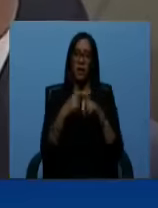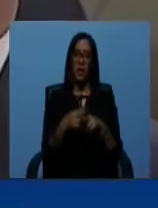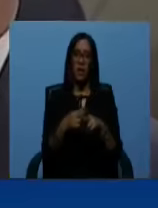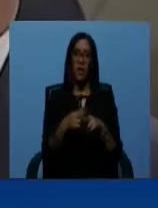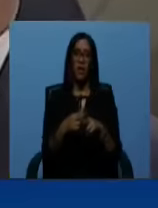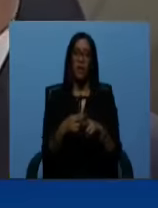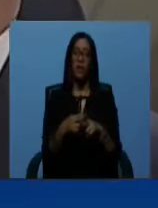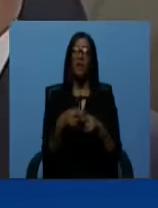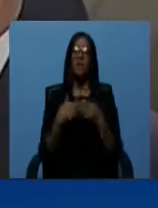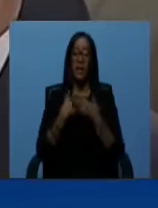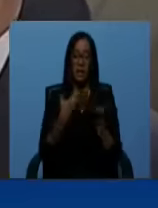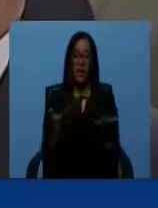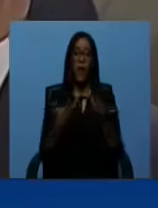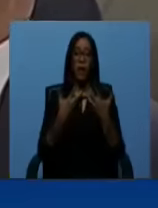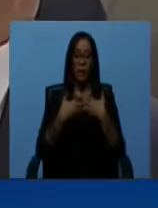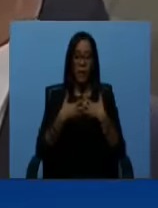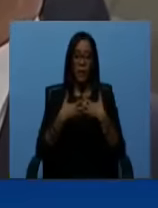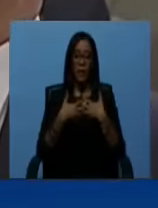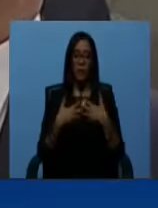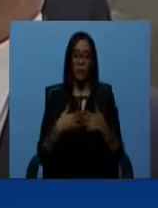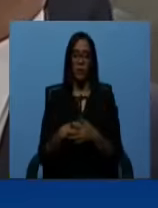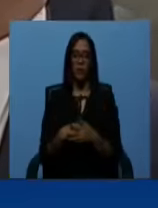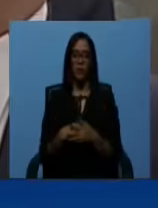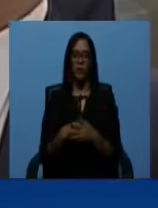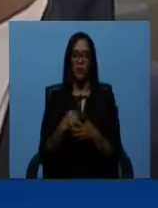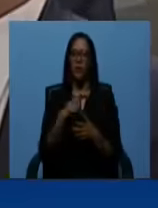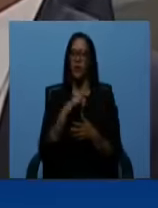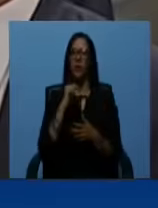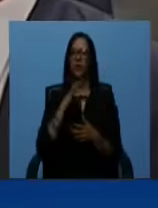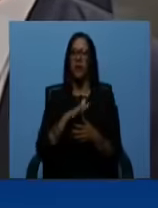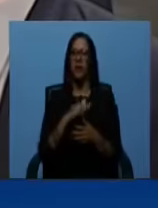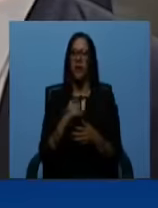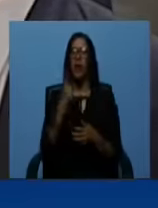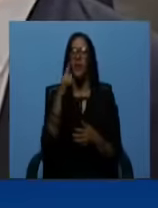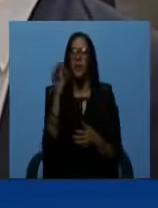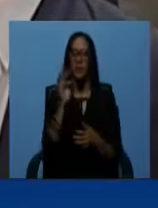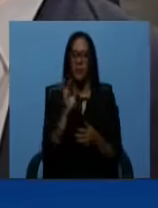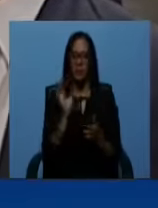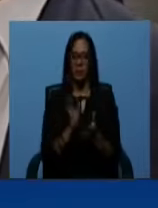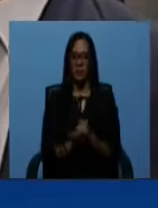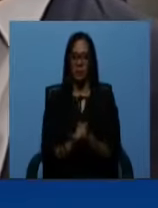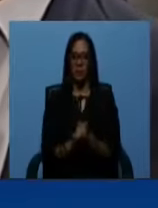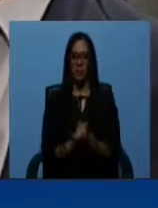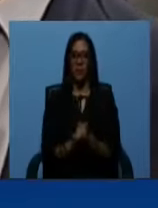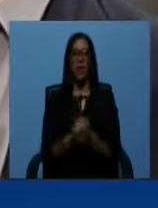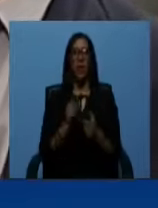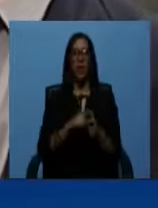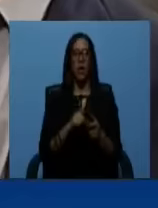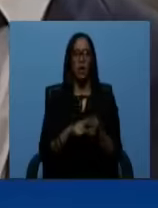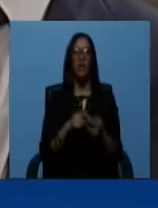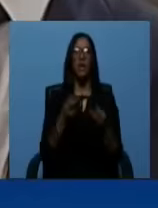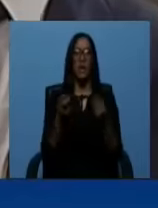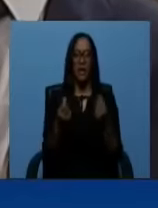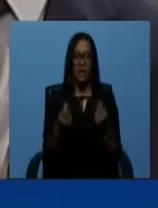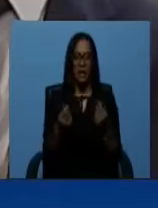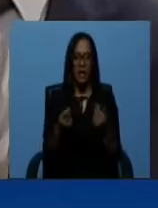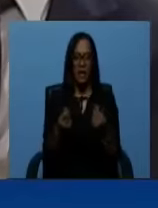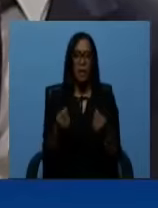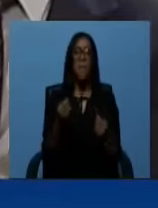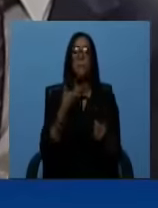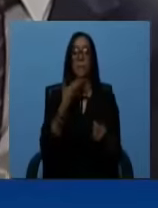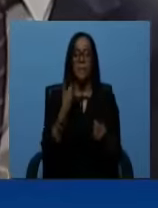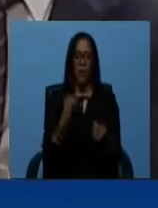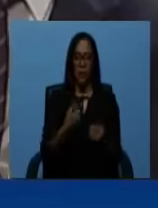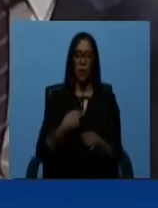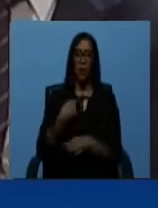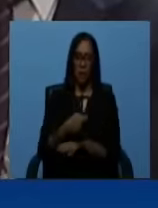financiamiento que se le han dado al emprendimiento no llega al 1%. Así que el dinero mejor